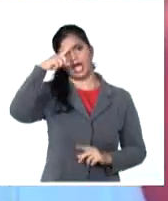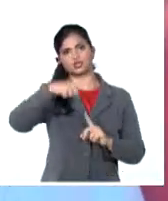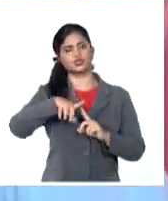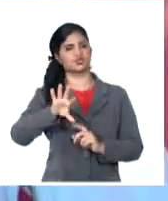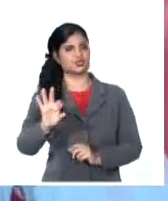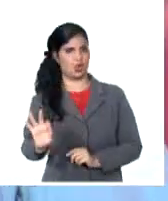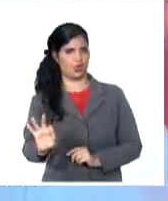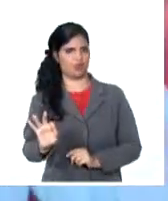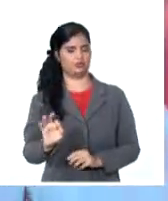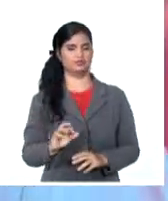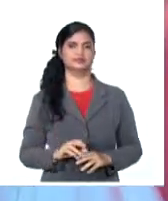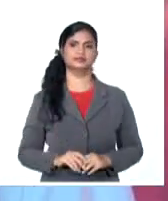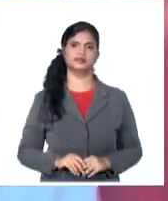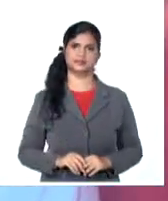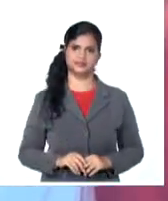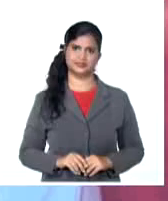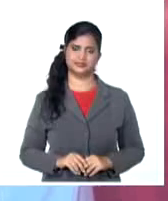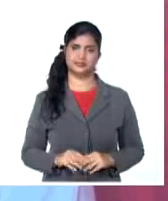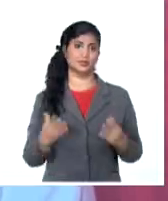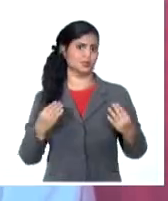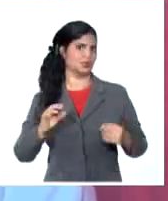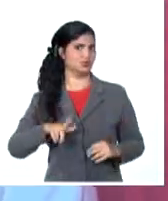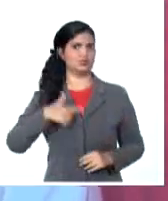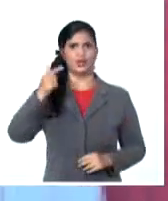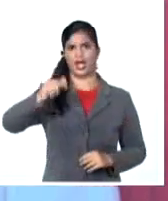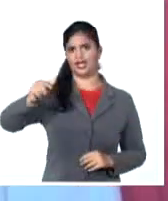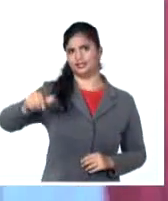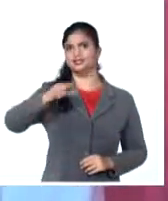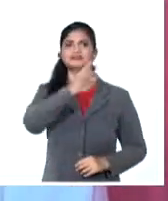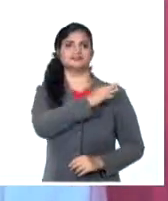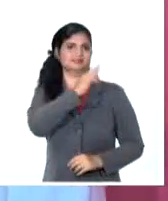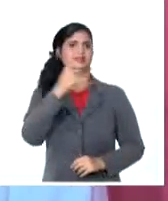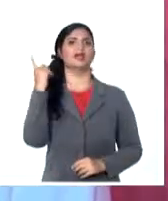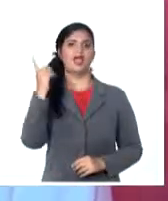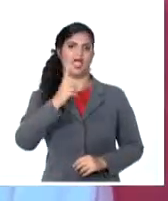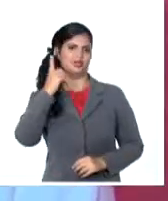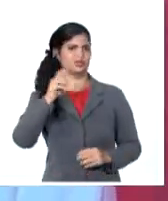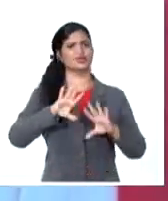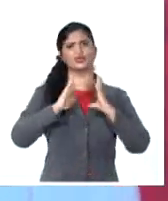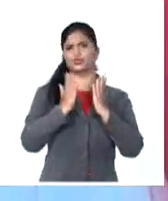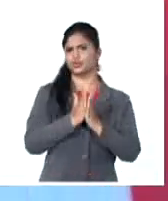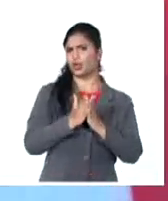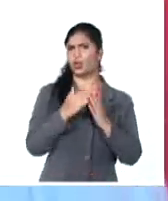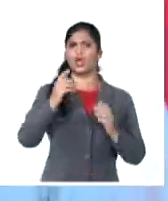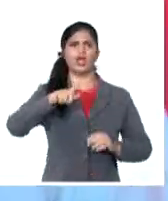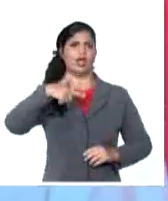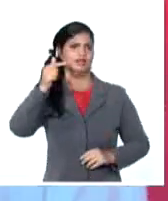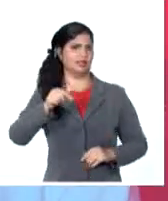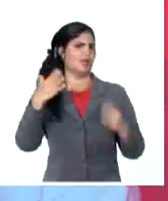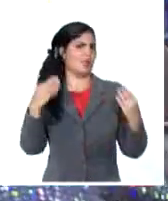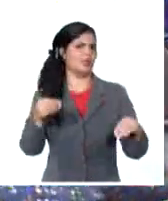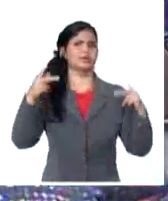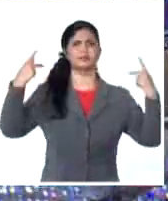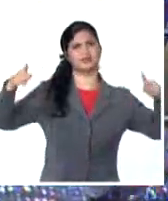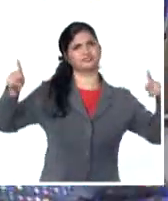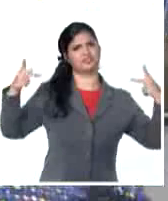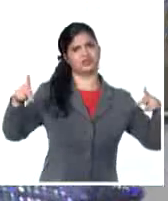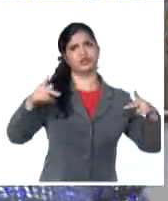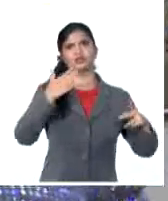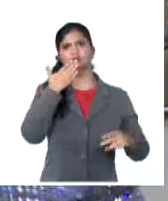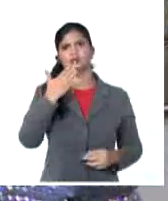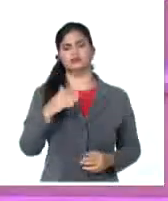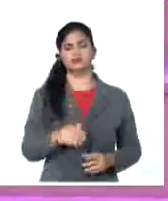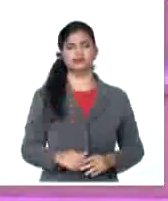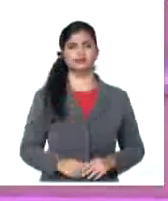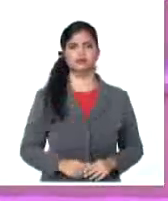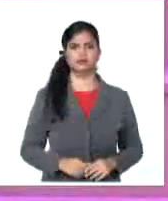con tantos artistas de tanta calidad de la cultura cubana. He cantado muchas veces en